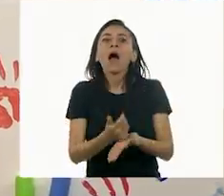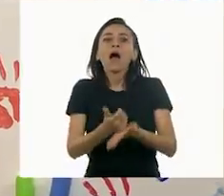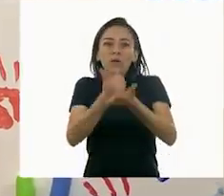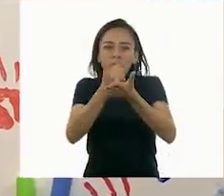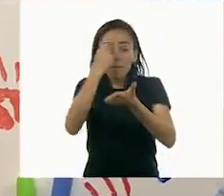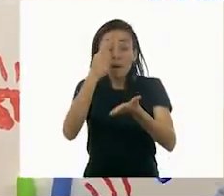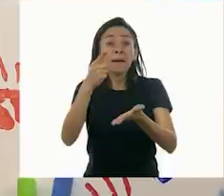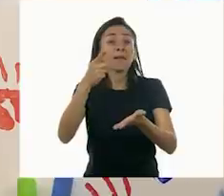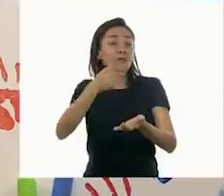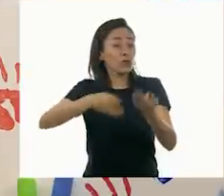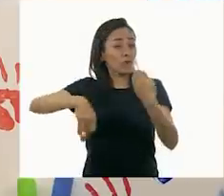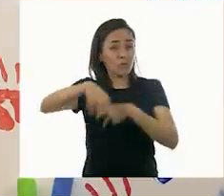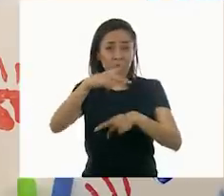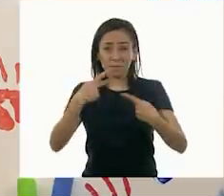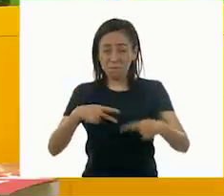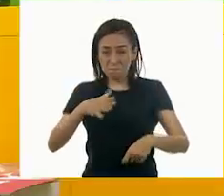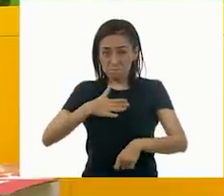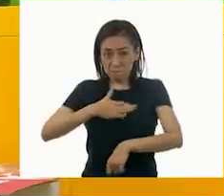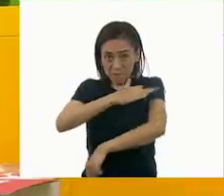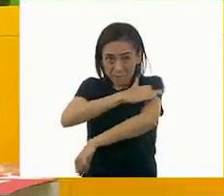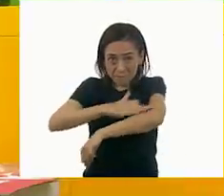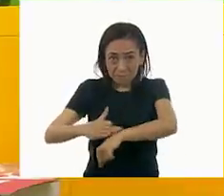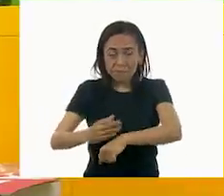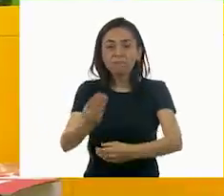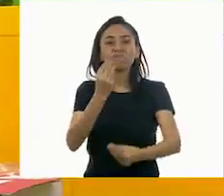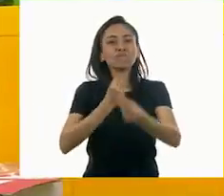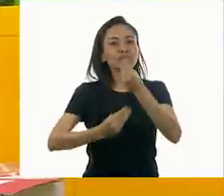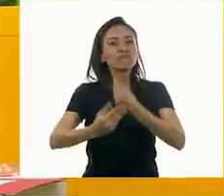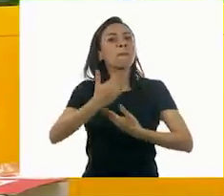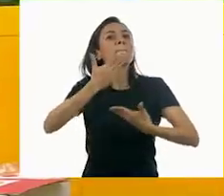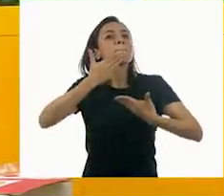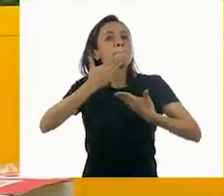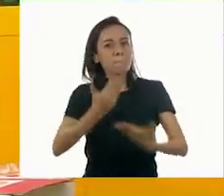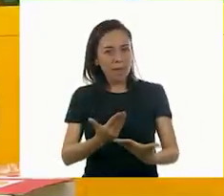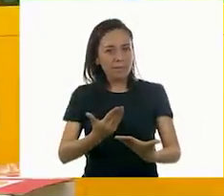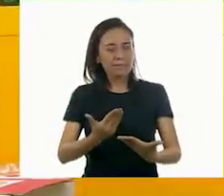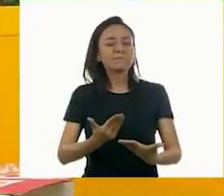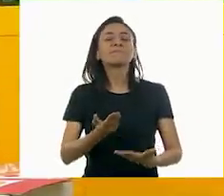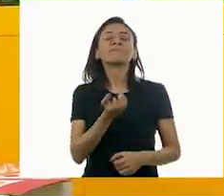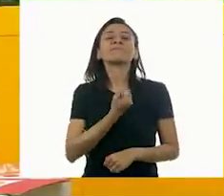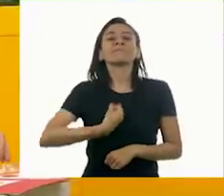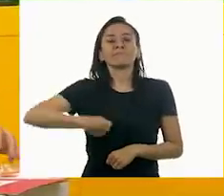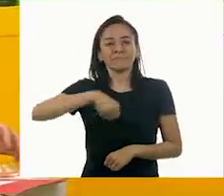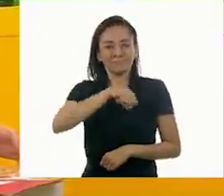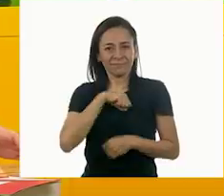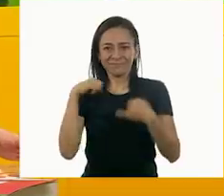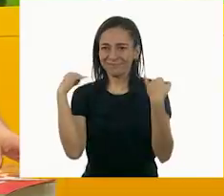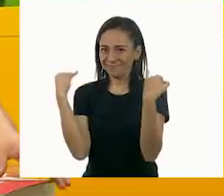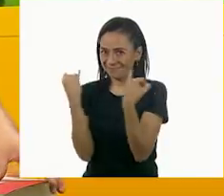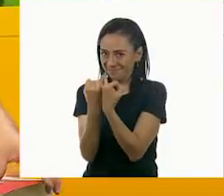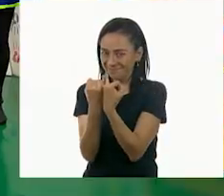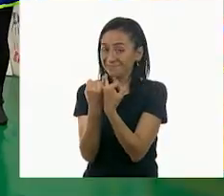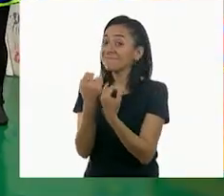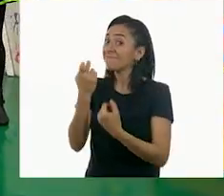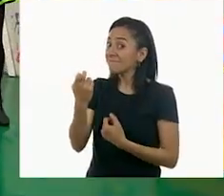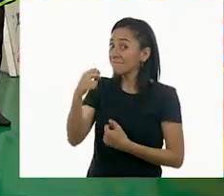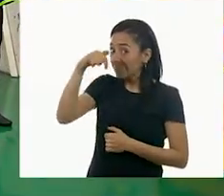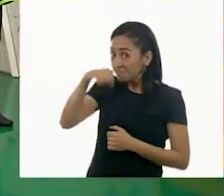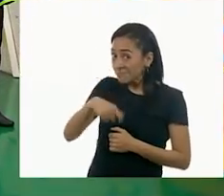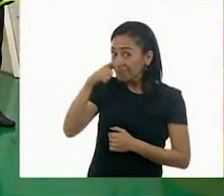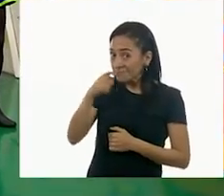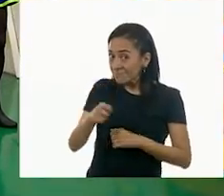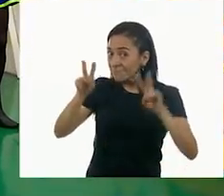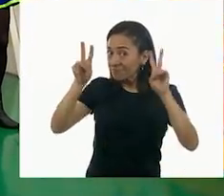vida de manera nutrida y saludable. Así es. En Vida Saludable queremos